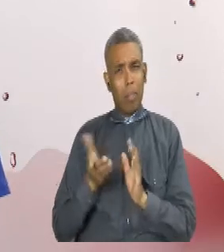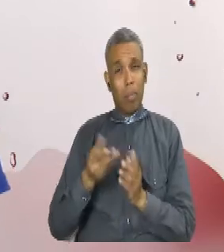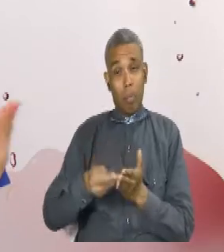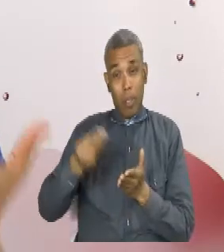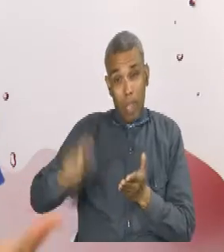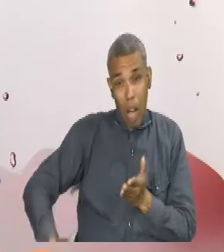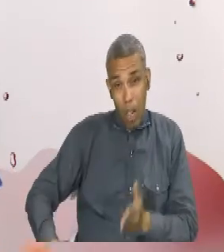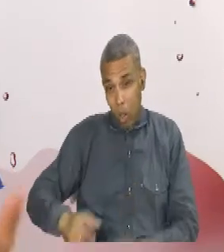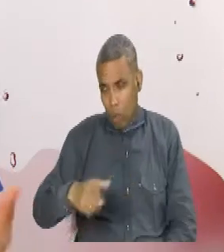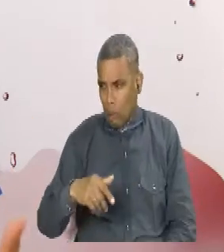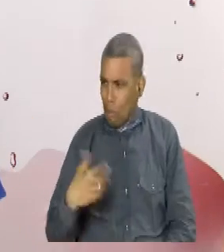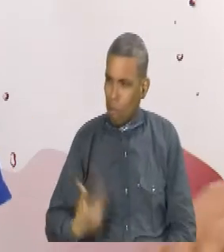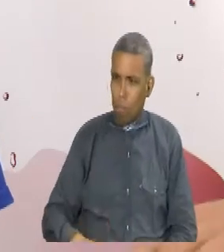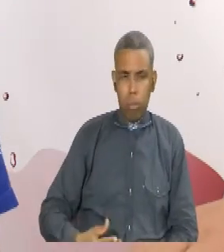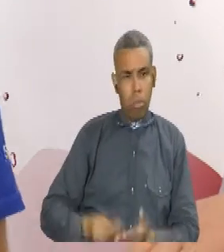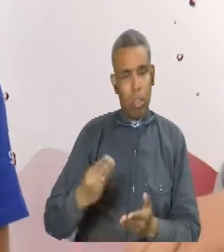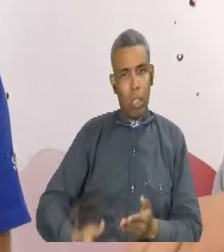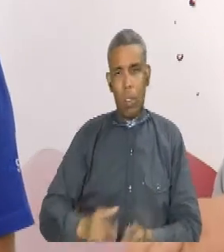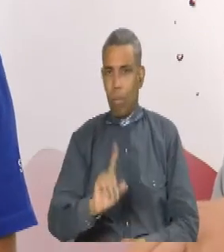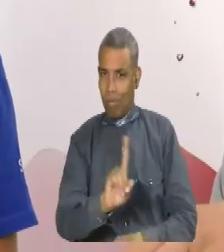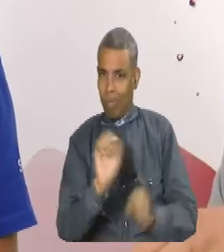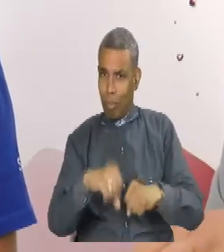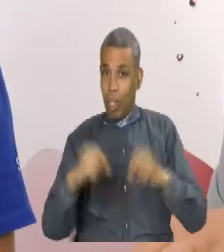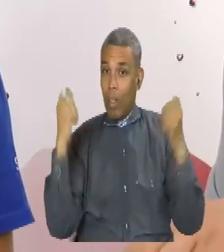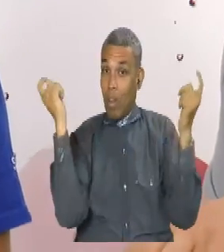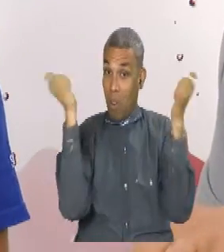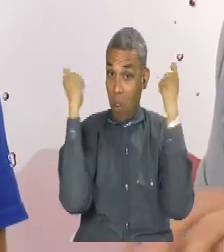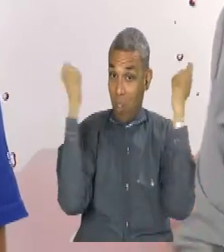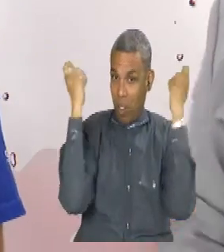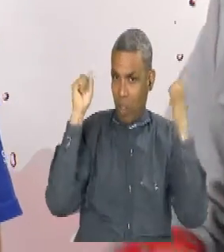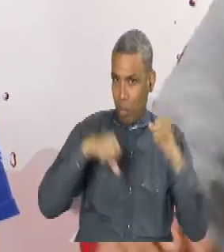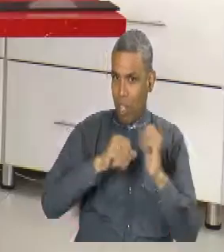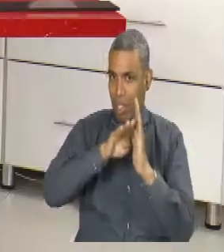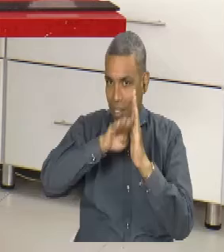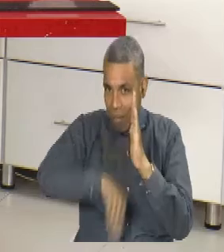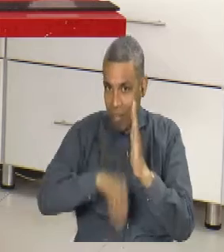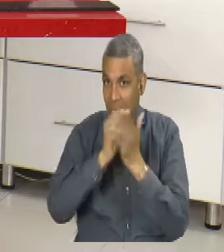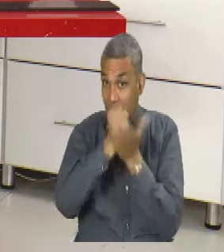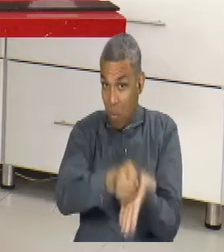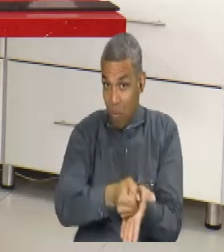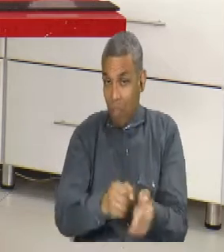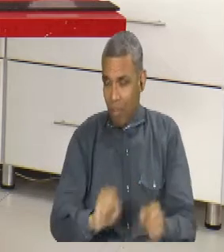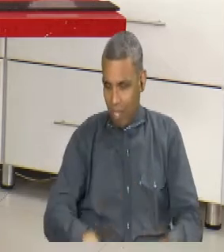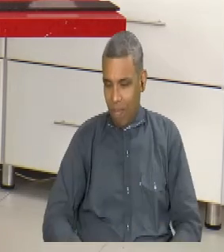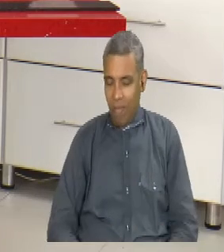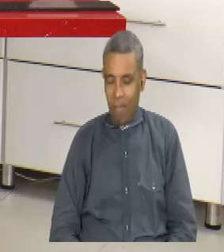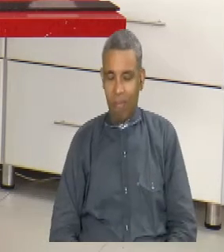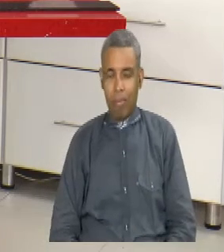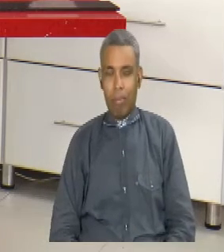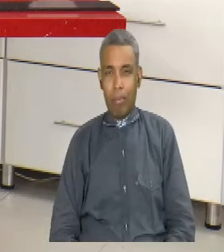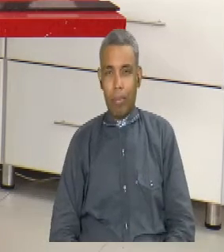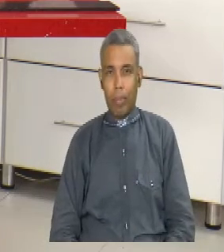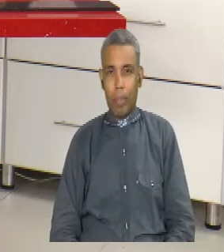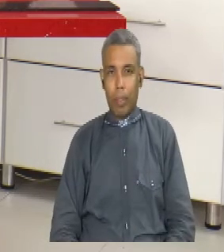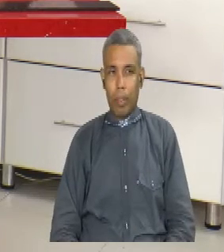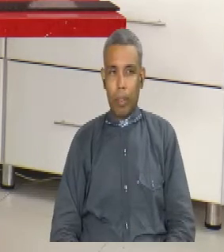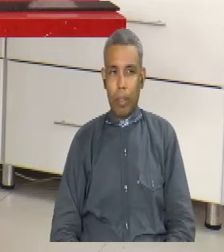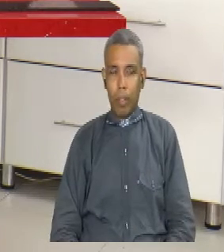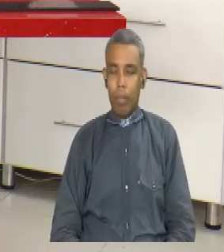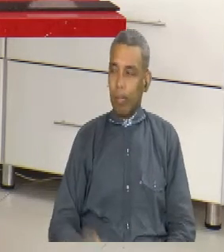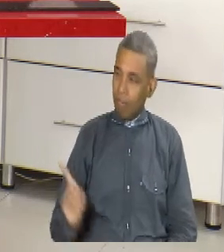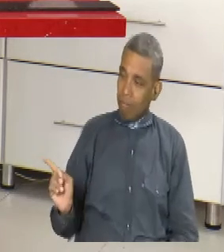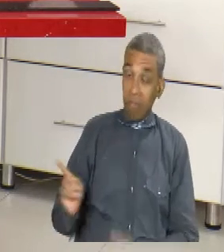precio que podamos acceder a. Ah, bueno, Jessica, entonces ya a los televidentes le quedó claro los servicios y